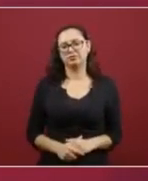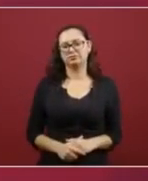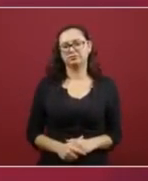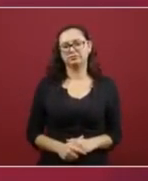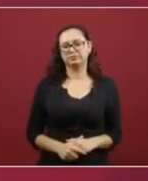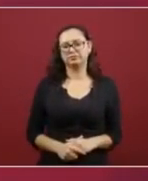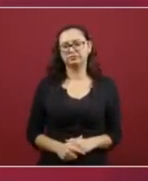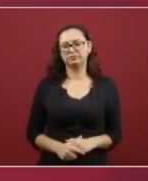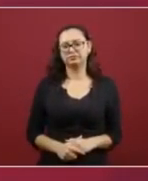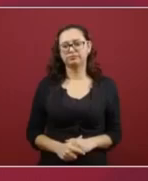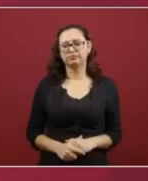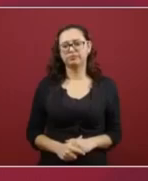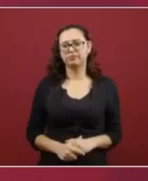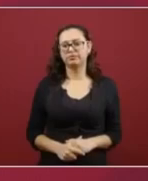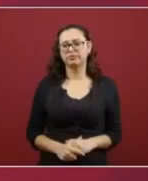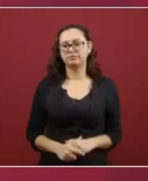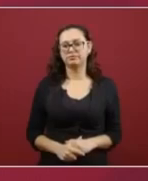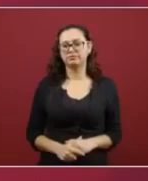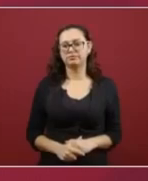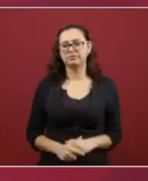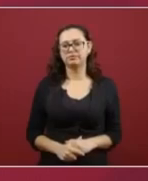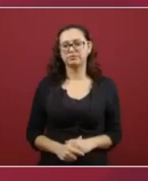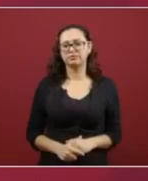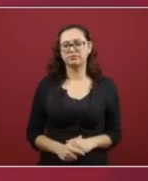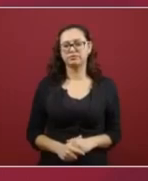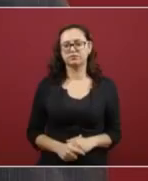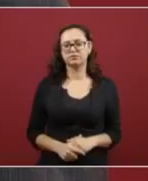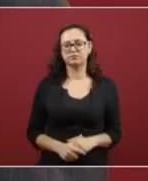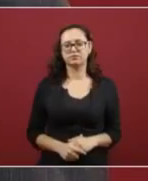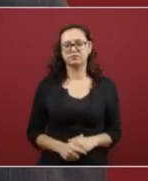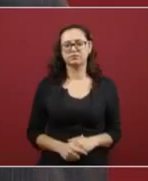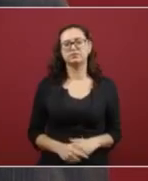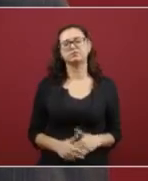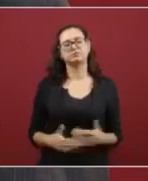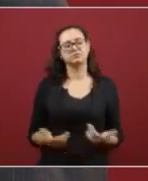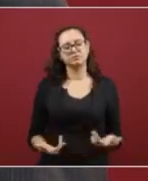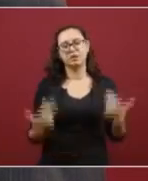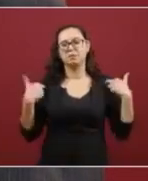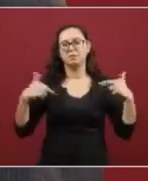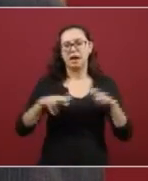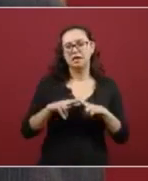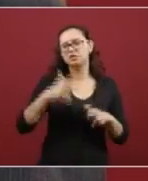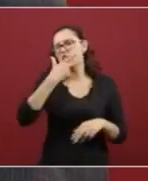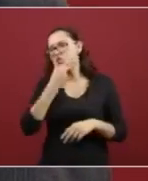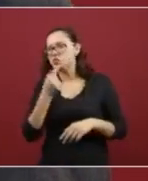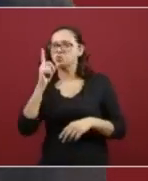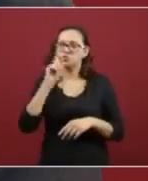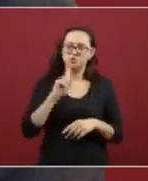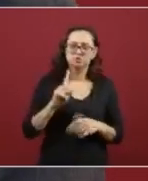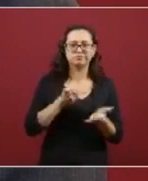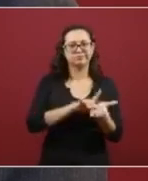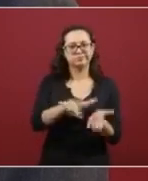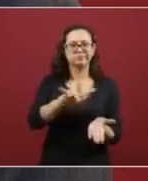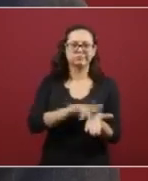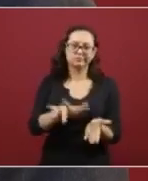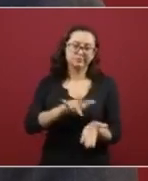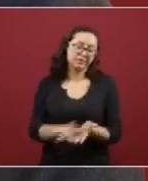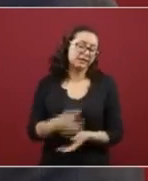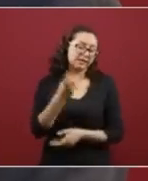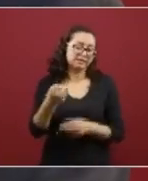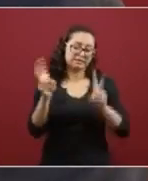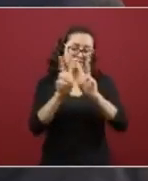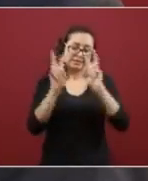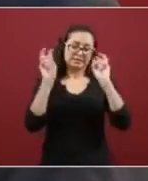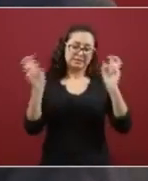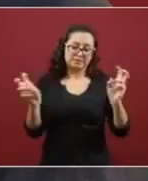Esto apoya mucho también a las maestras, a los maestros, ¿no? O sea, a eso se refiere